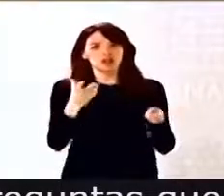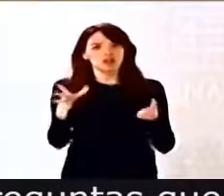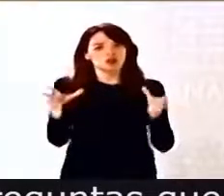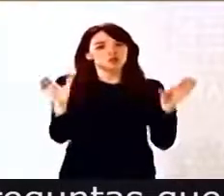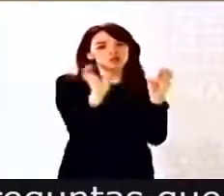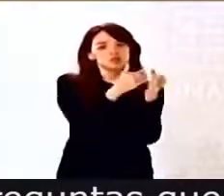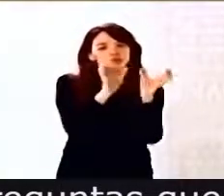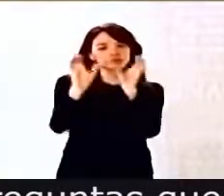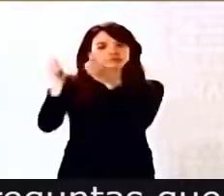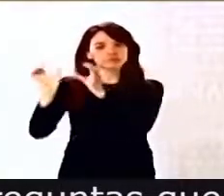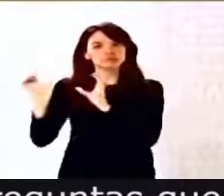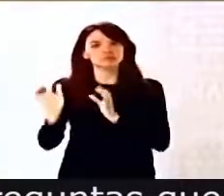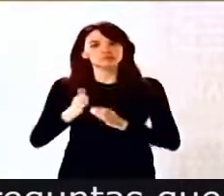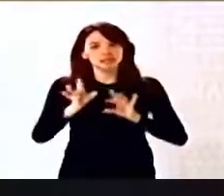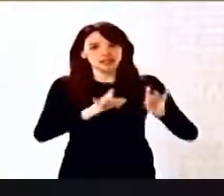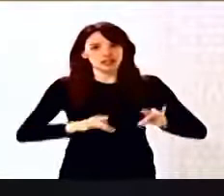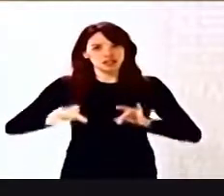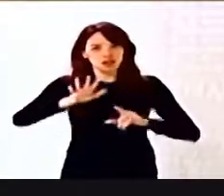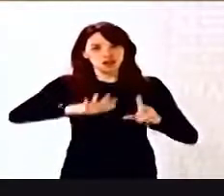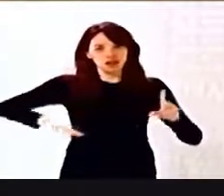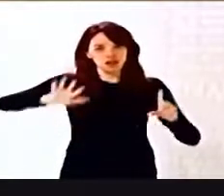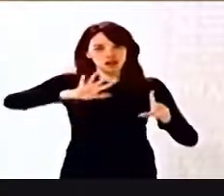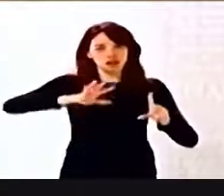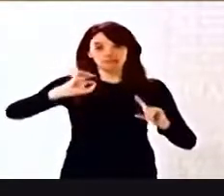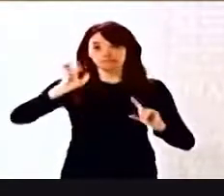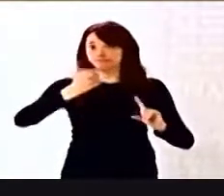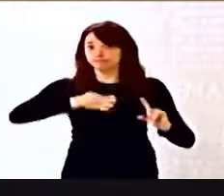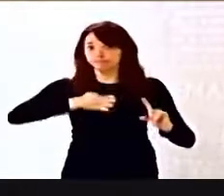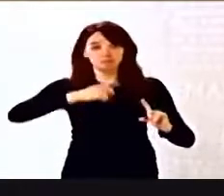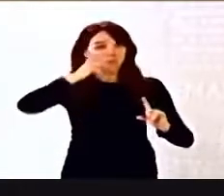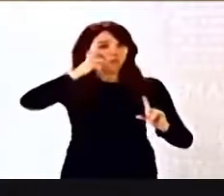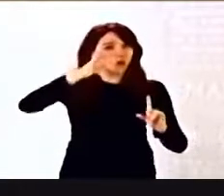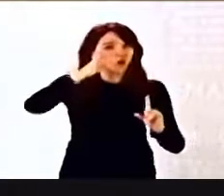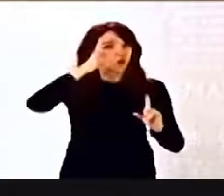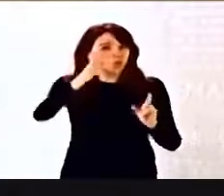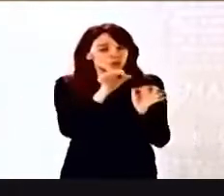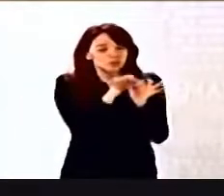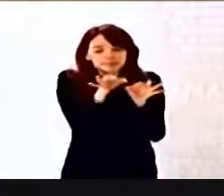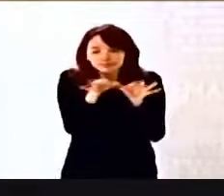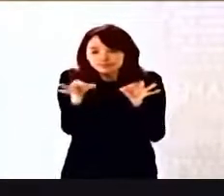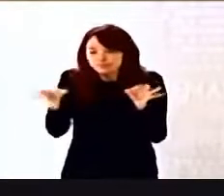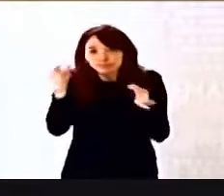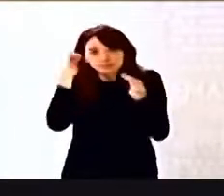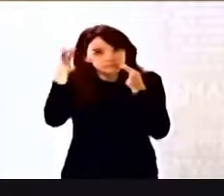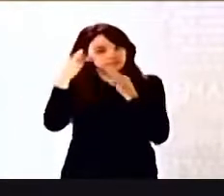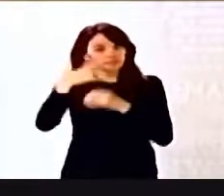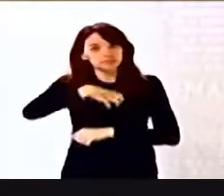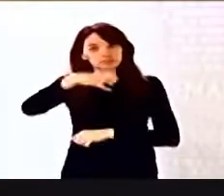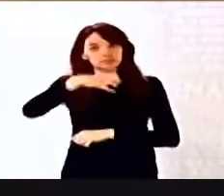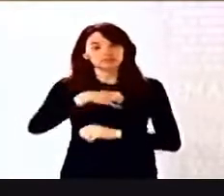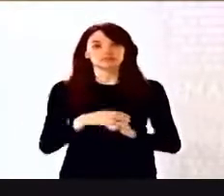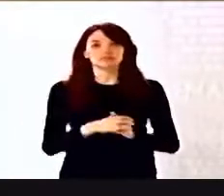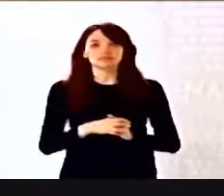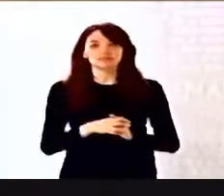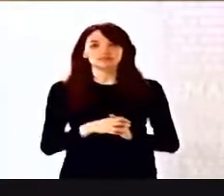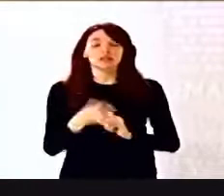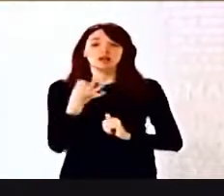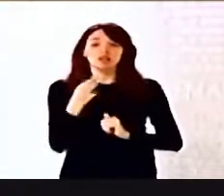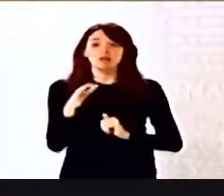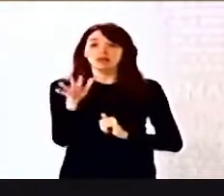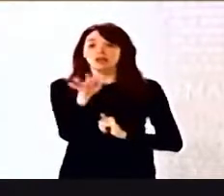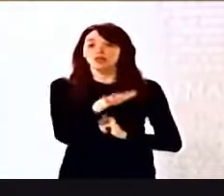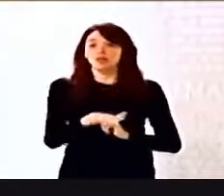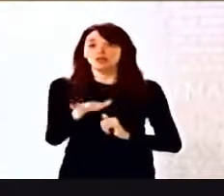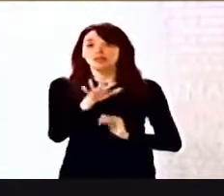entorno geográfico, que no pueden ser municipio a municipio. Al menos teníamos que ir a la demarcación de zonas de salud, como